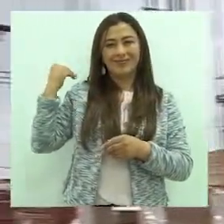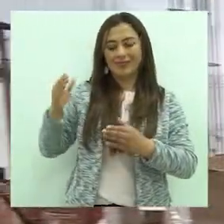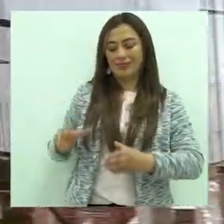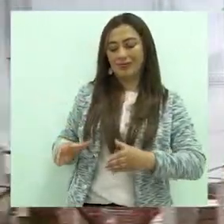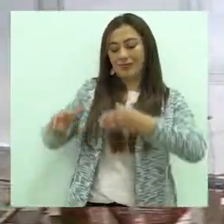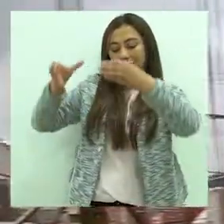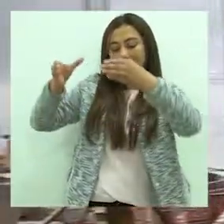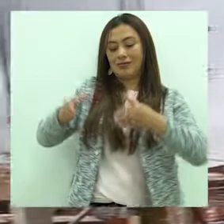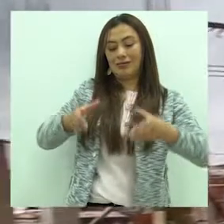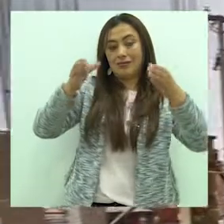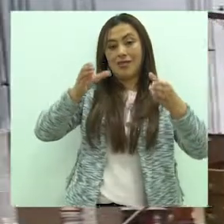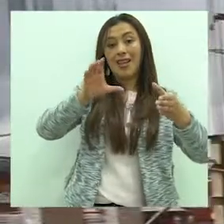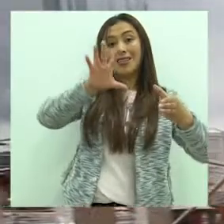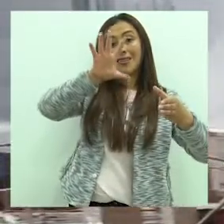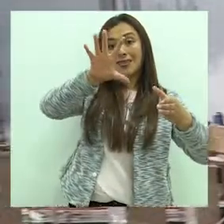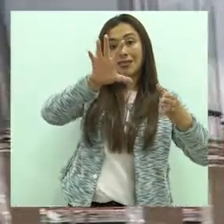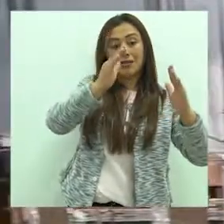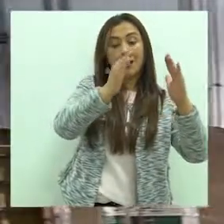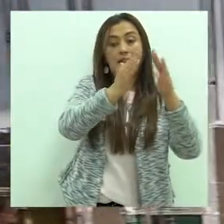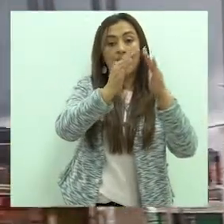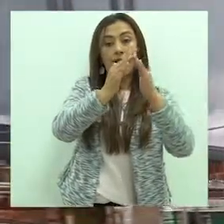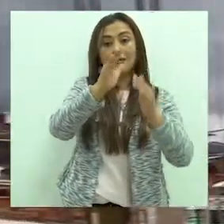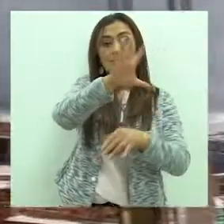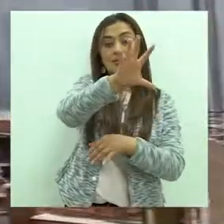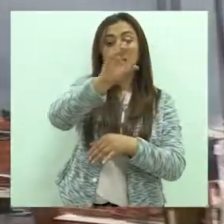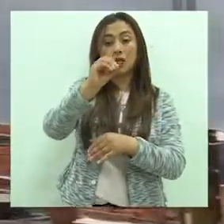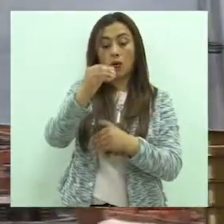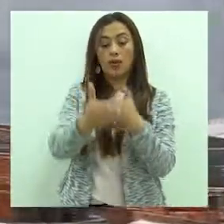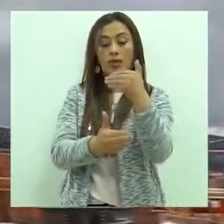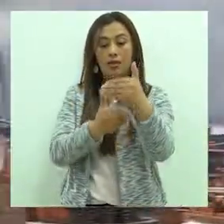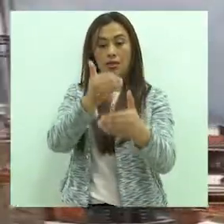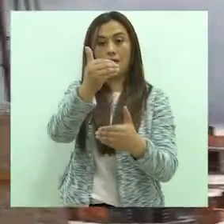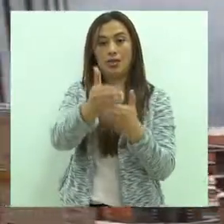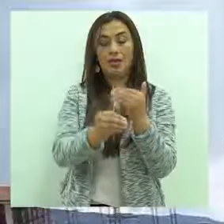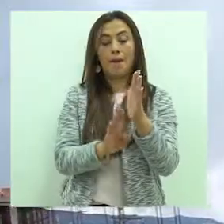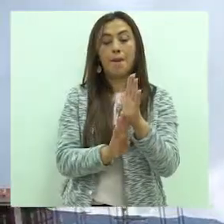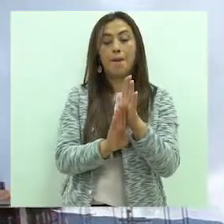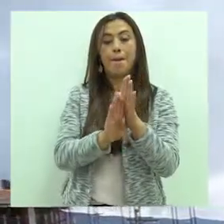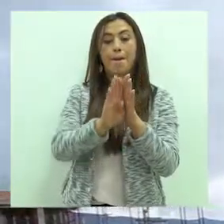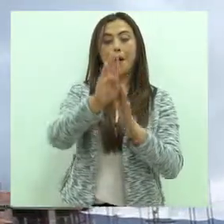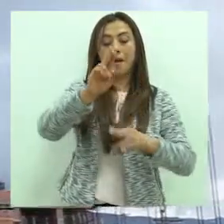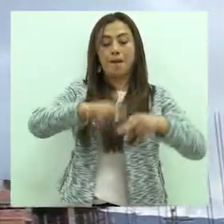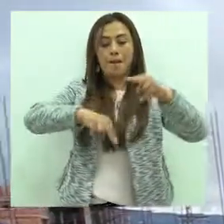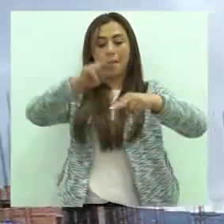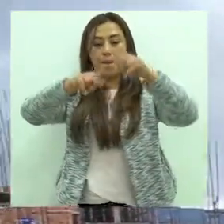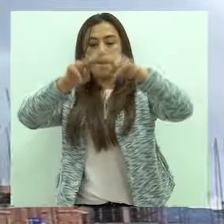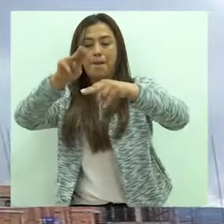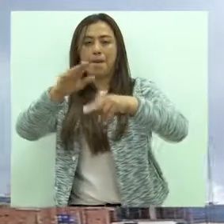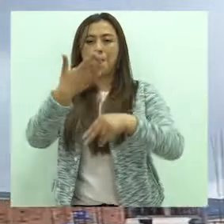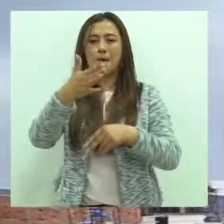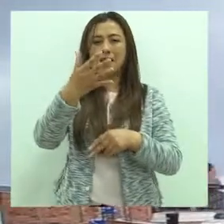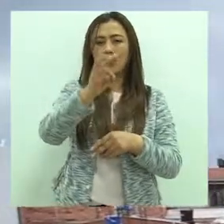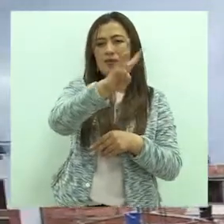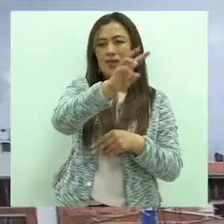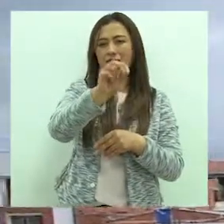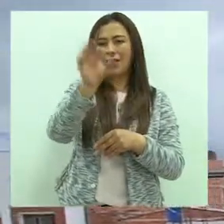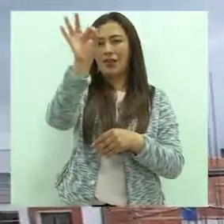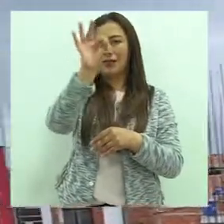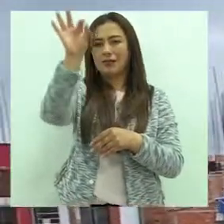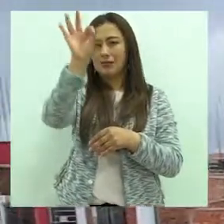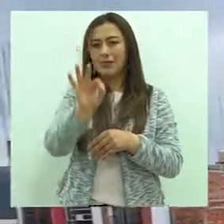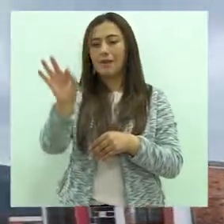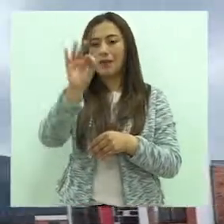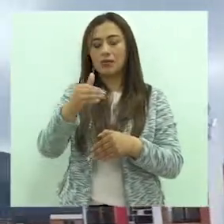5 torres, son 50 unidades de vivienda que ya están muy avanzadas, vamos en un proceso de ejecución de obra aproximadamente de un